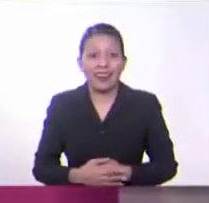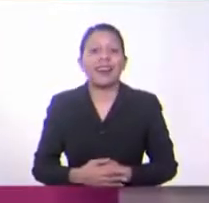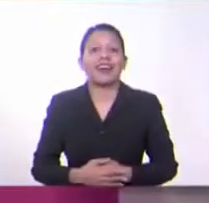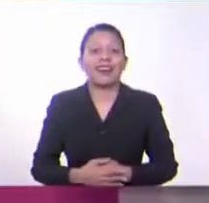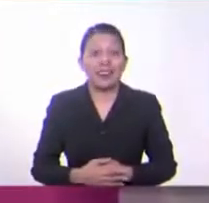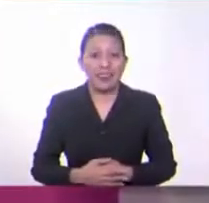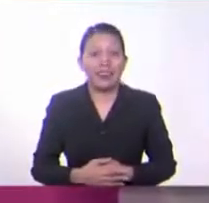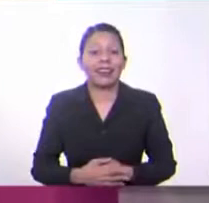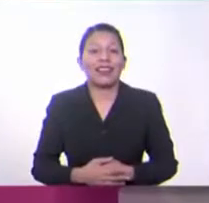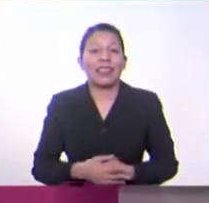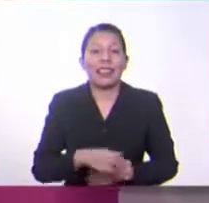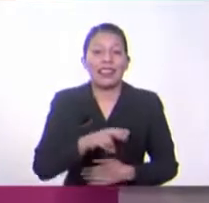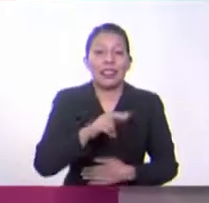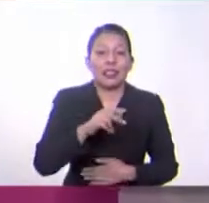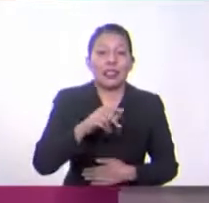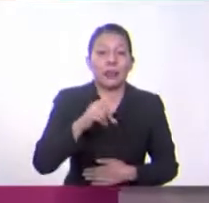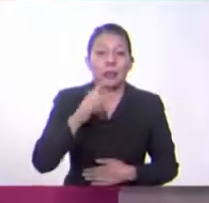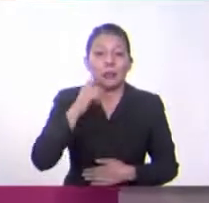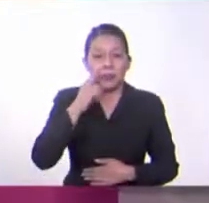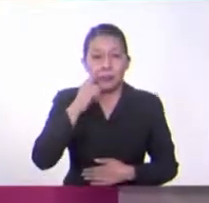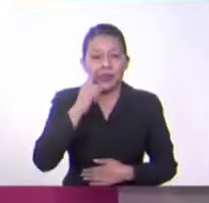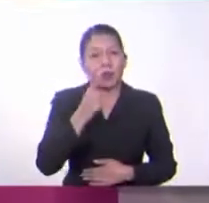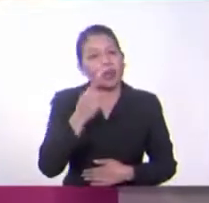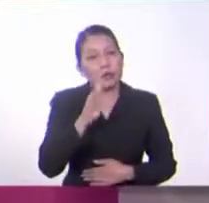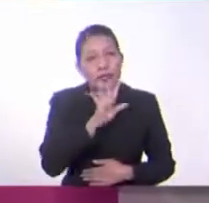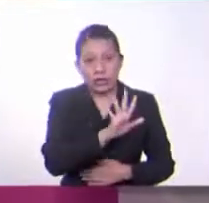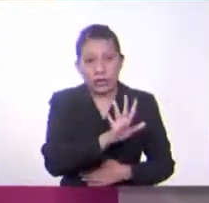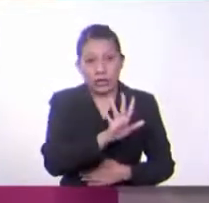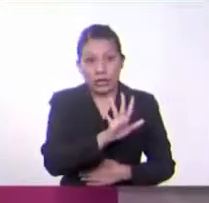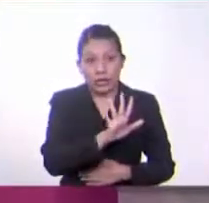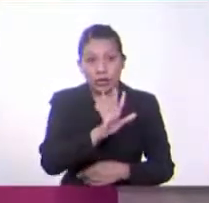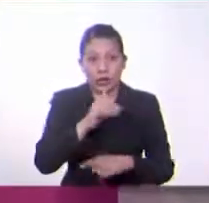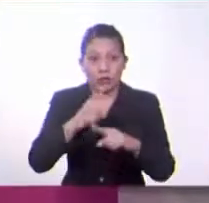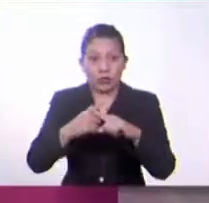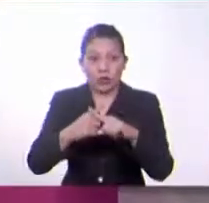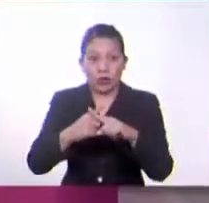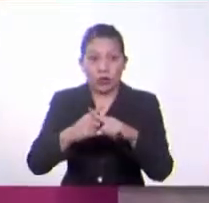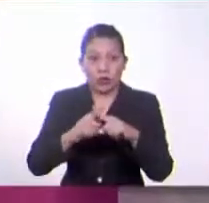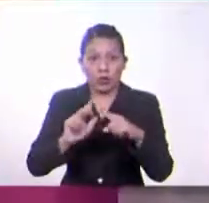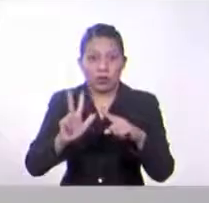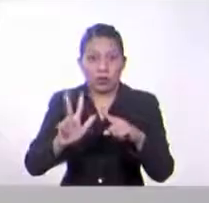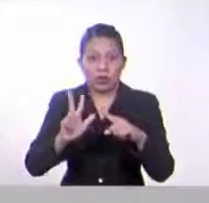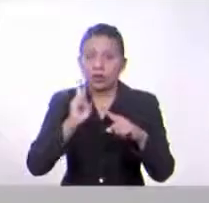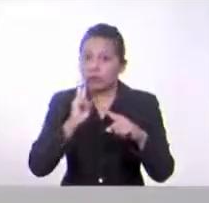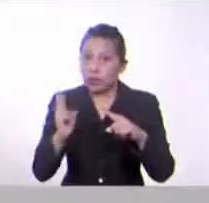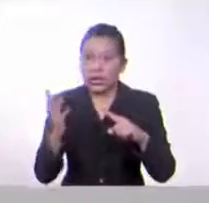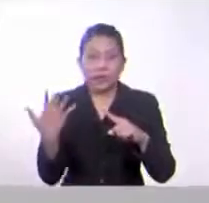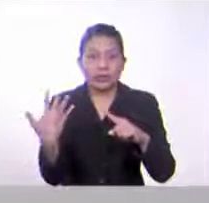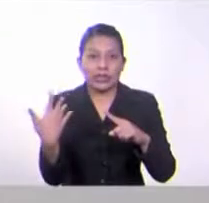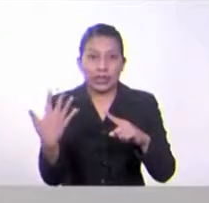Entonces, si triplico la altura, que era 5, me da 15. Así es. Entonces,